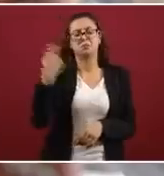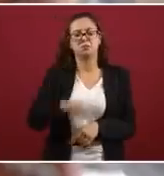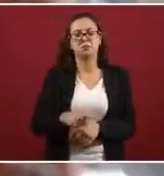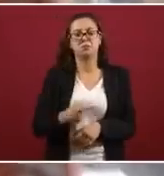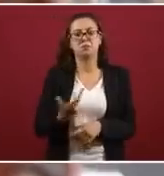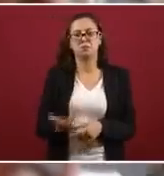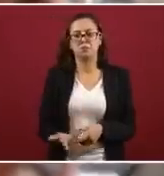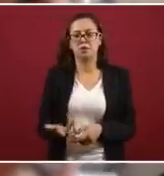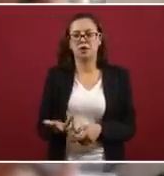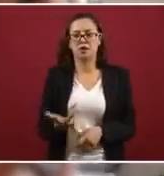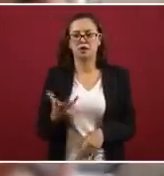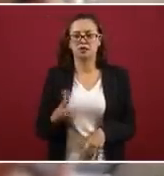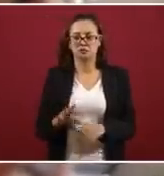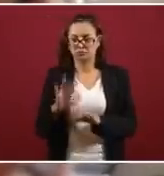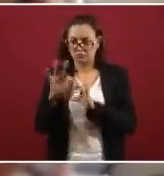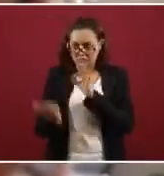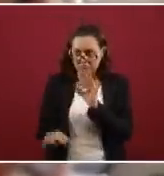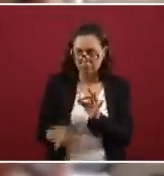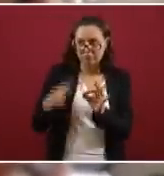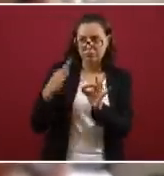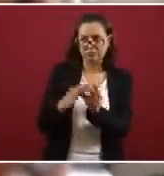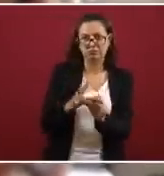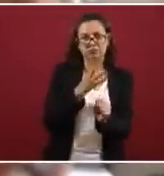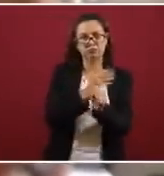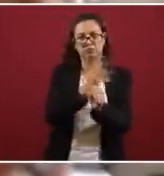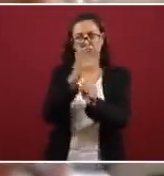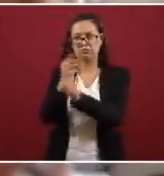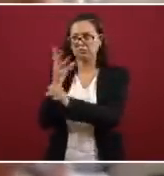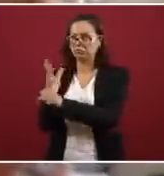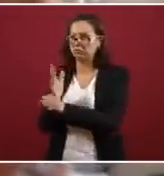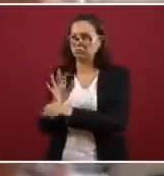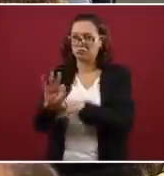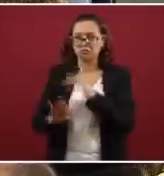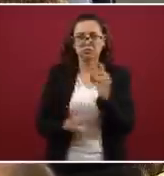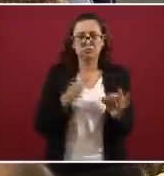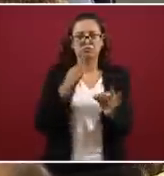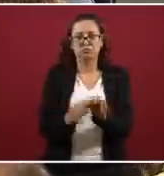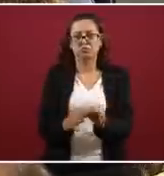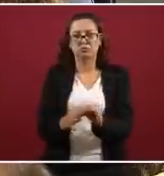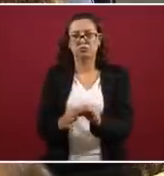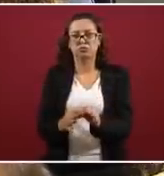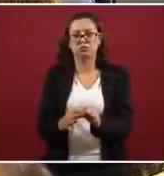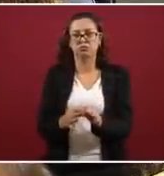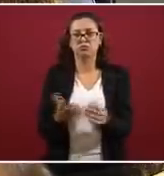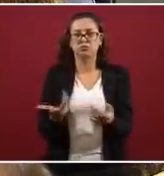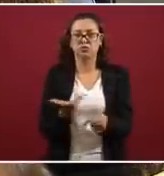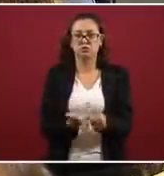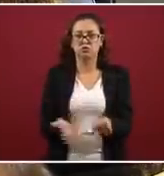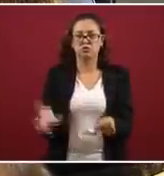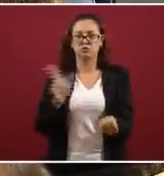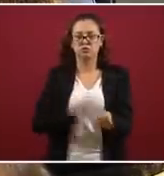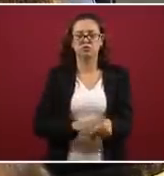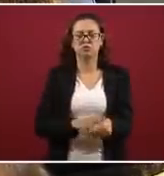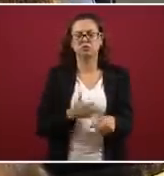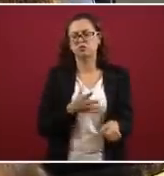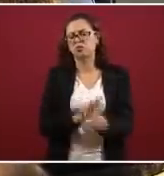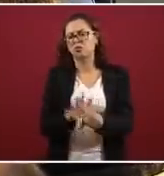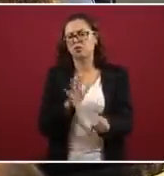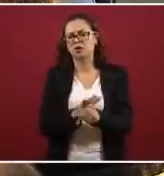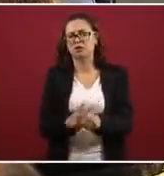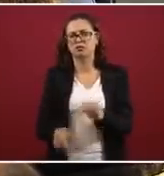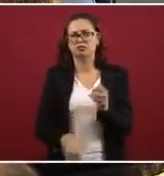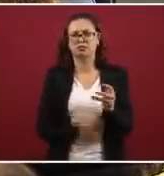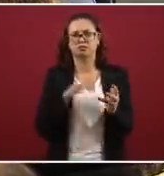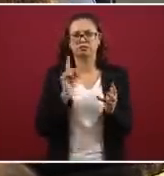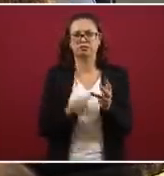llevar, para que se concluyan esos centros de, y esas clínicas, esos hospitales? Y la